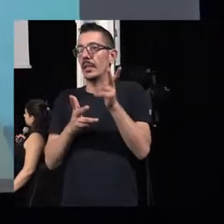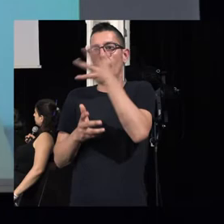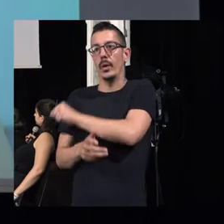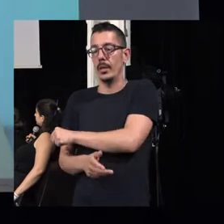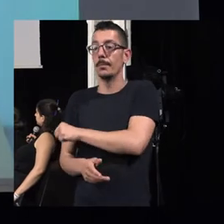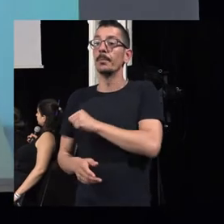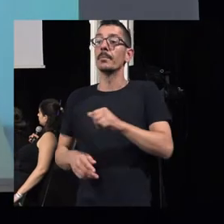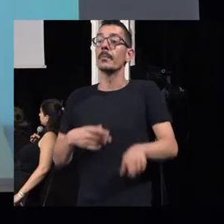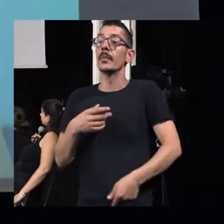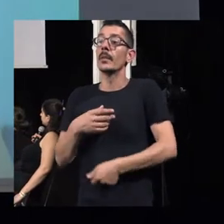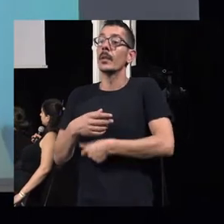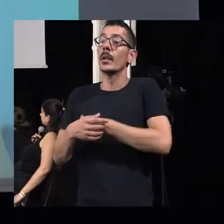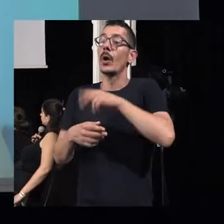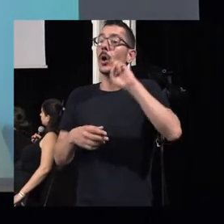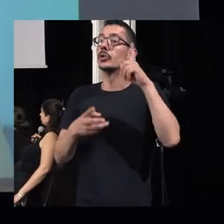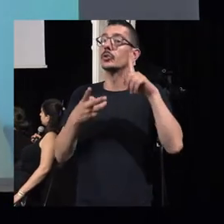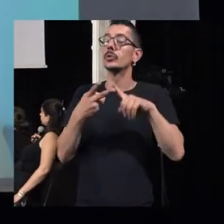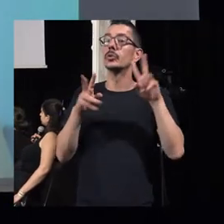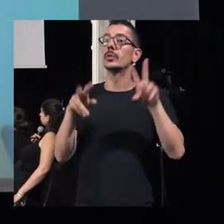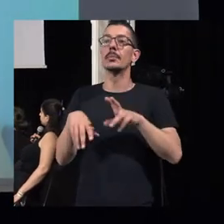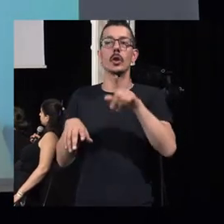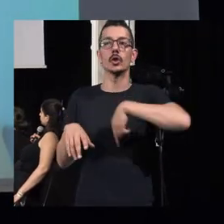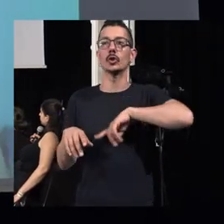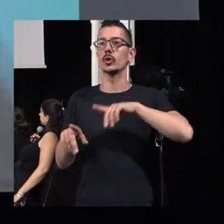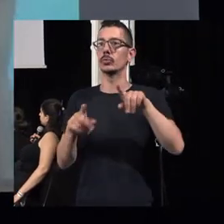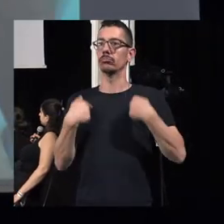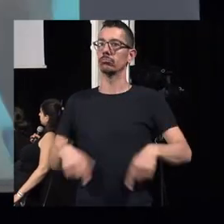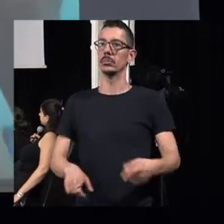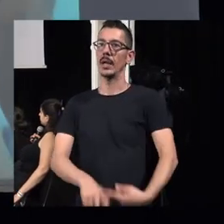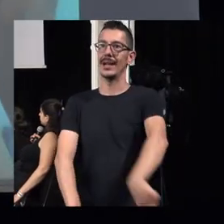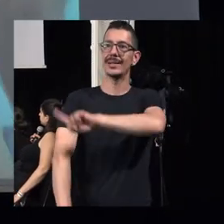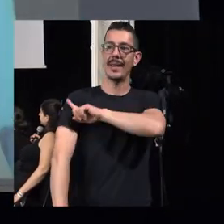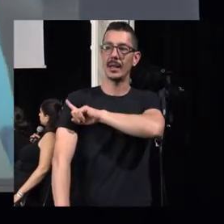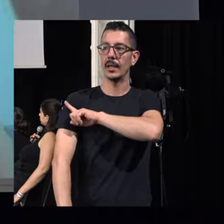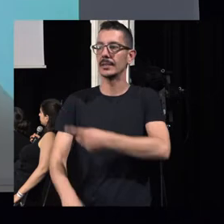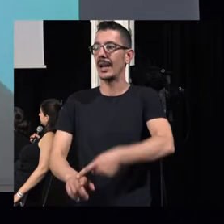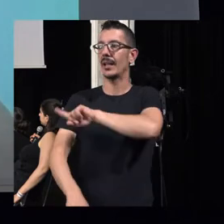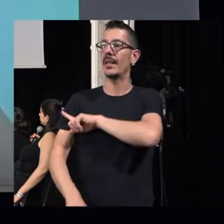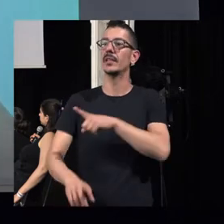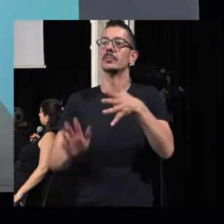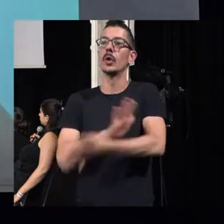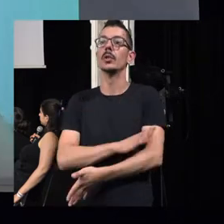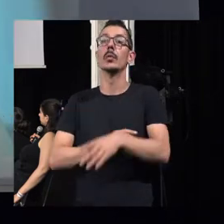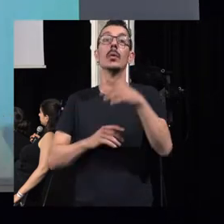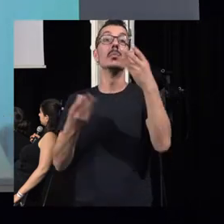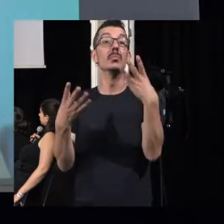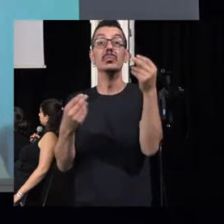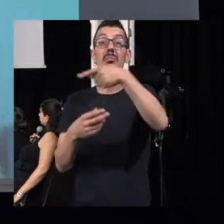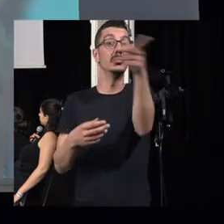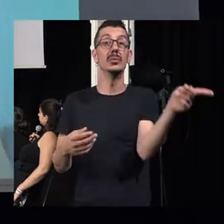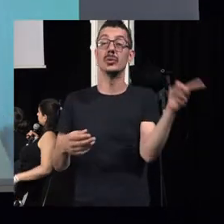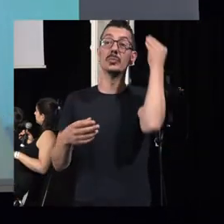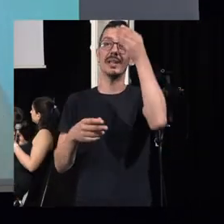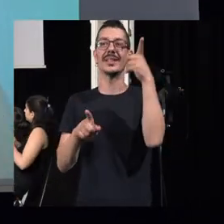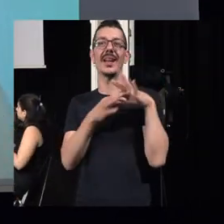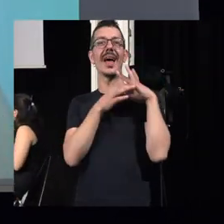también muy radicales, porque aquí muchos de los que creen ser nuestros aliados son los mismos que nos